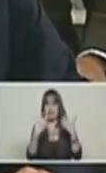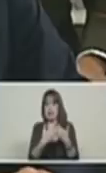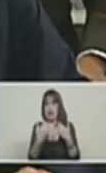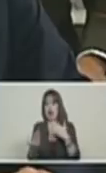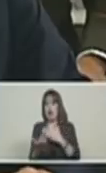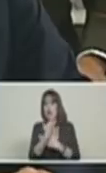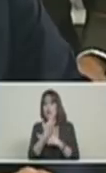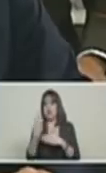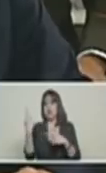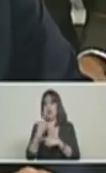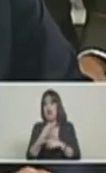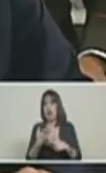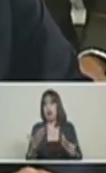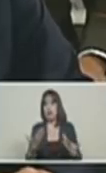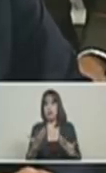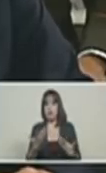impuesto